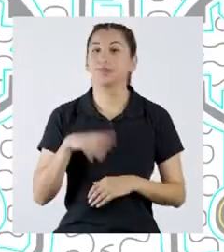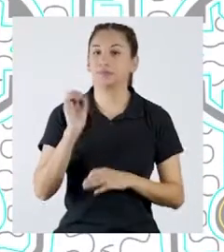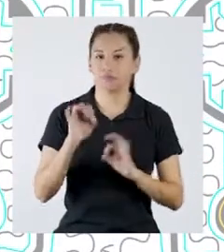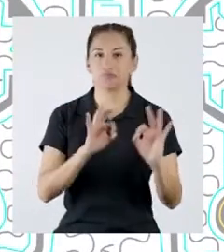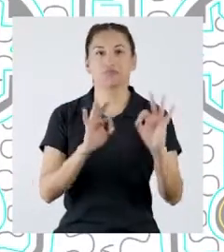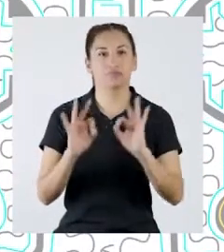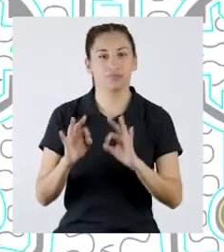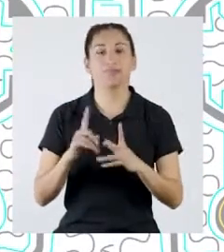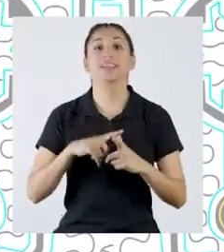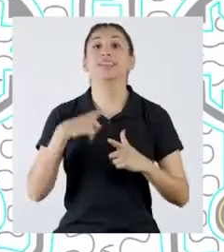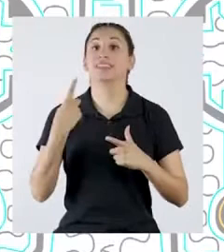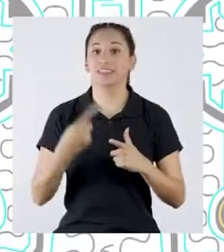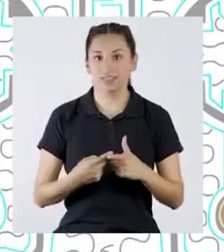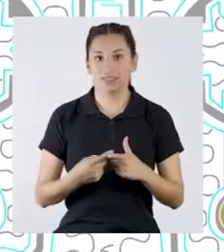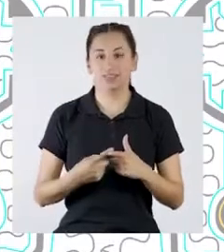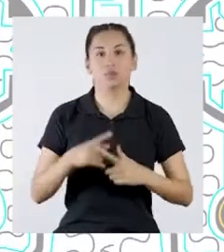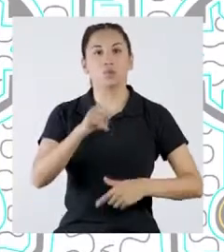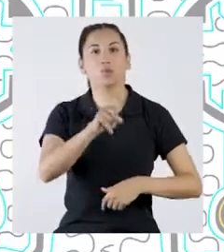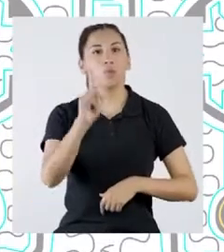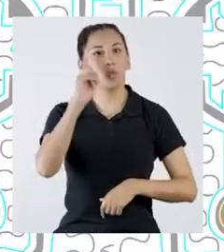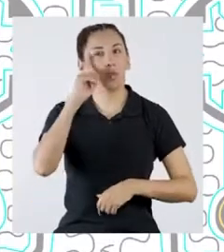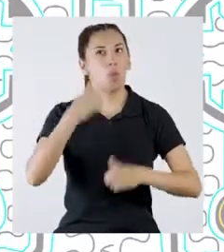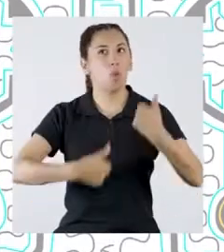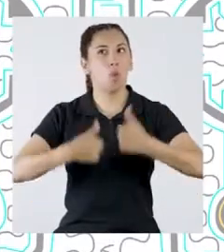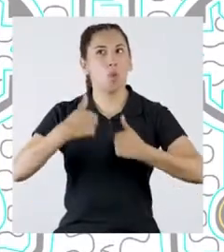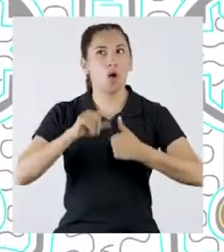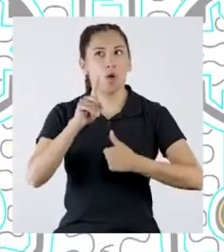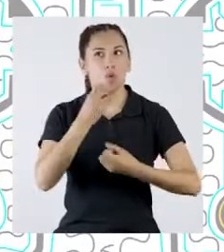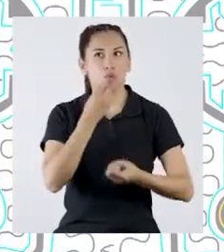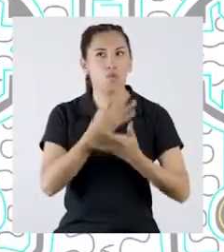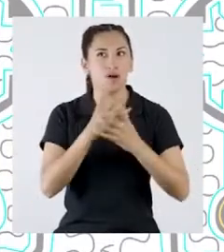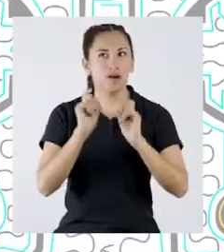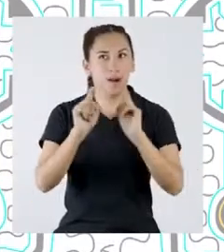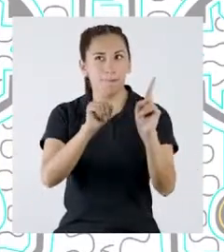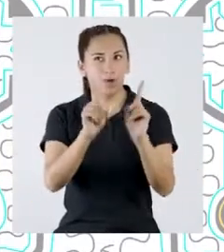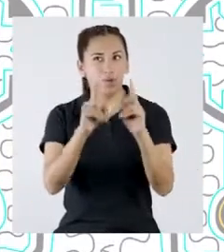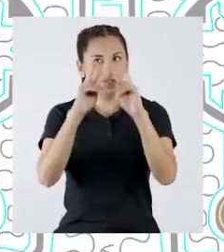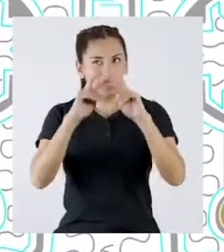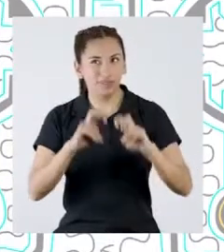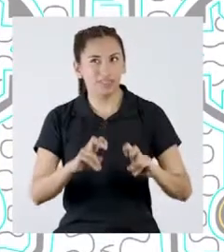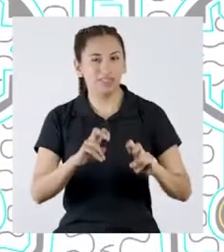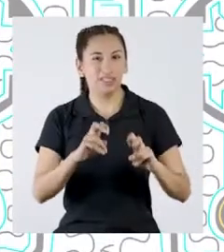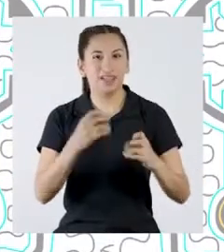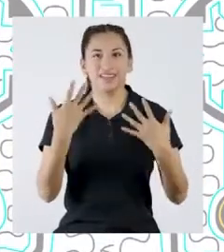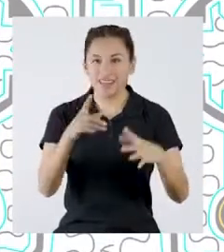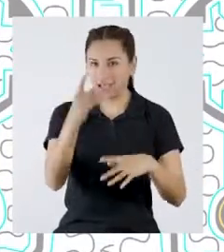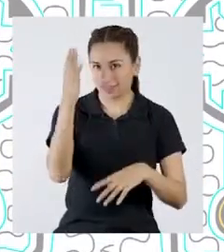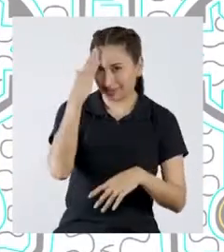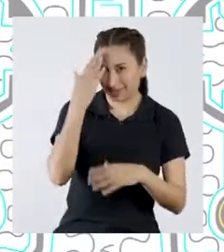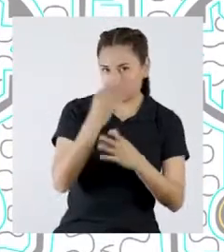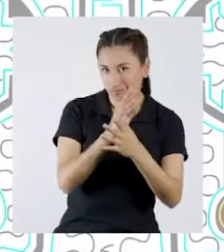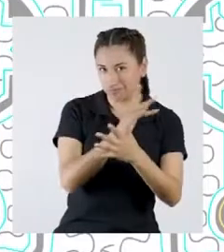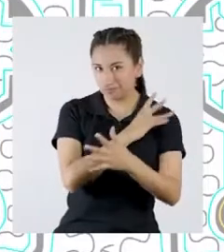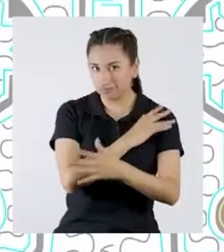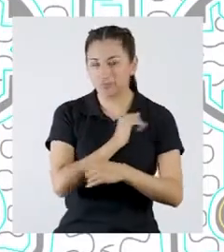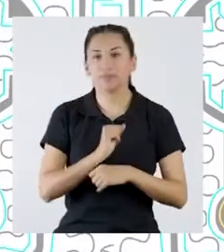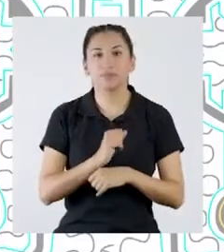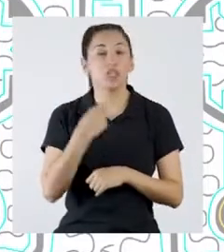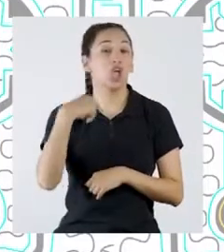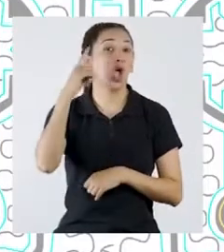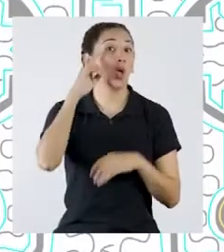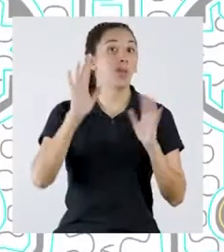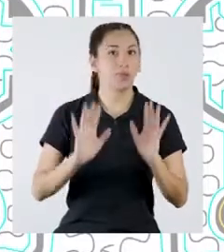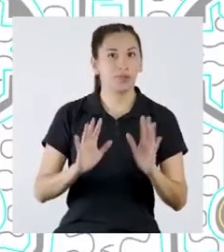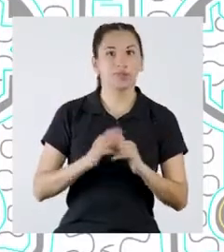investigación. ¡Genial! Entonces, ¿cuál creen que sería una buena pregunta investigable a partir de lo que hemos visto? A mí se me